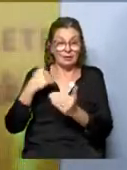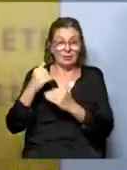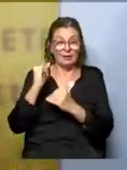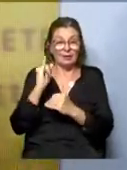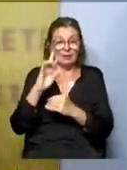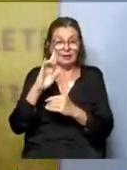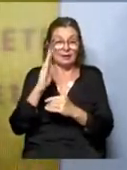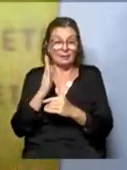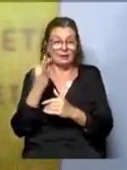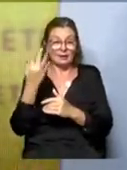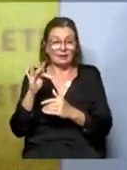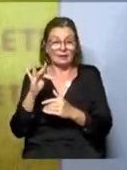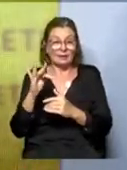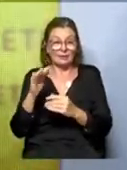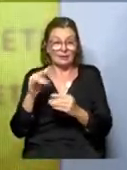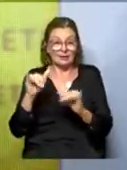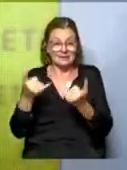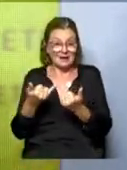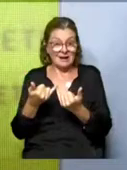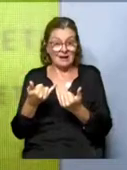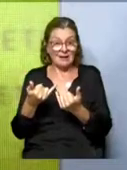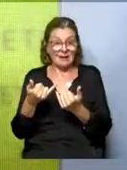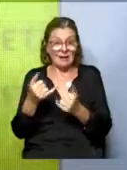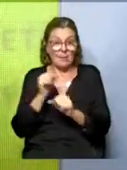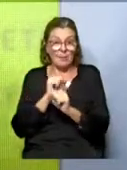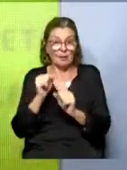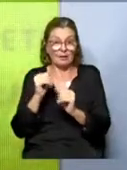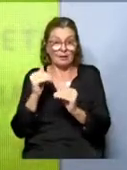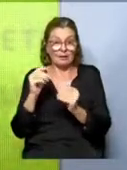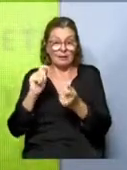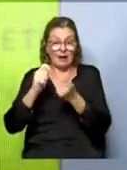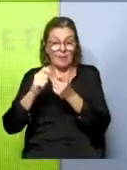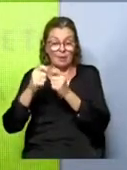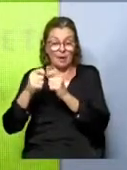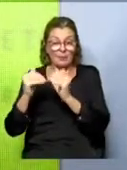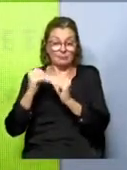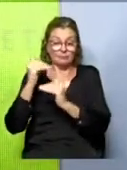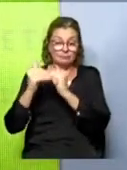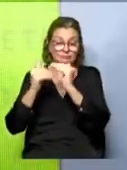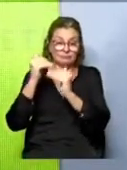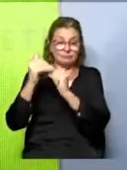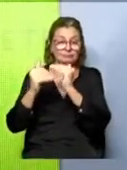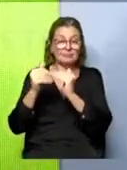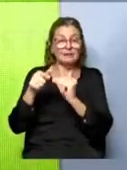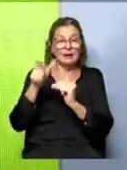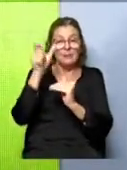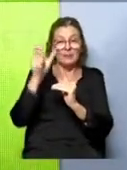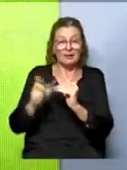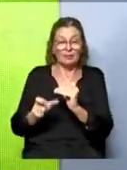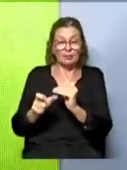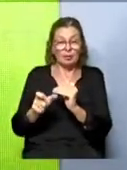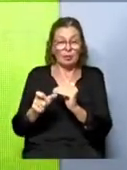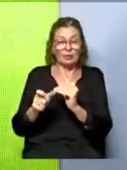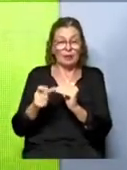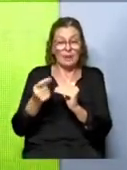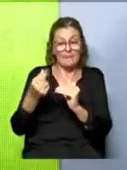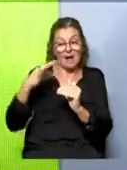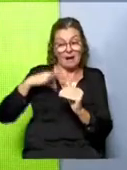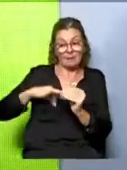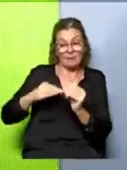IRPF, por diseño, ya permite una imposición progresiva a los ingresos, que los individuos que tienen relativamente más ingresos